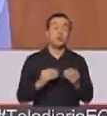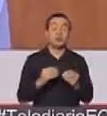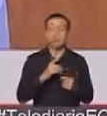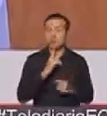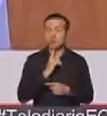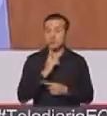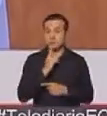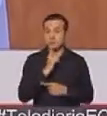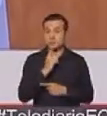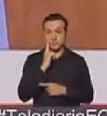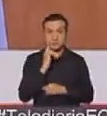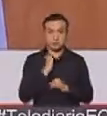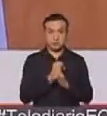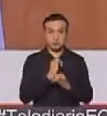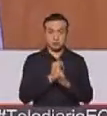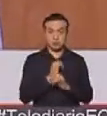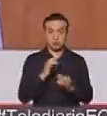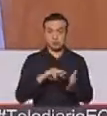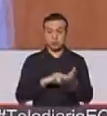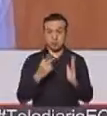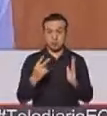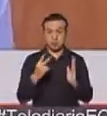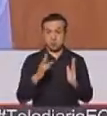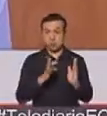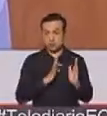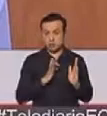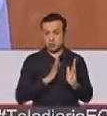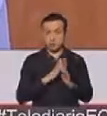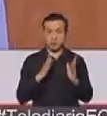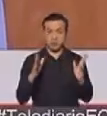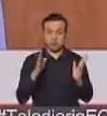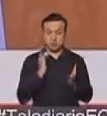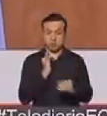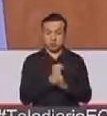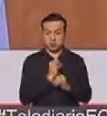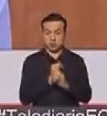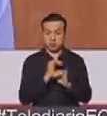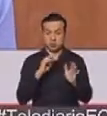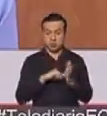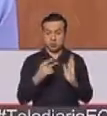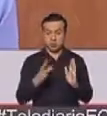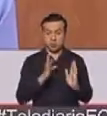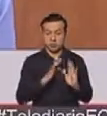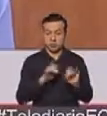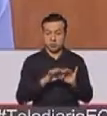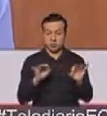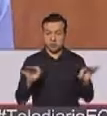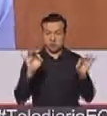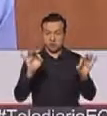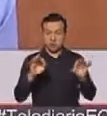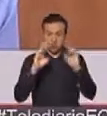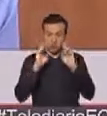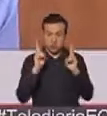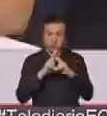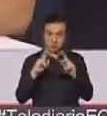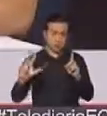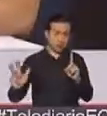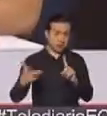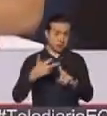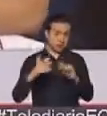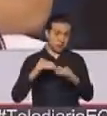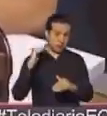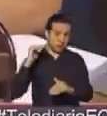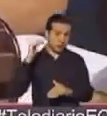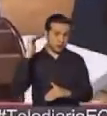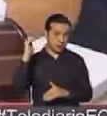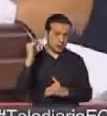para los institutos técnicos tecnológicos. El título de un instituto técnico tecnológico es reconocido como de tercer nivel. En esta